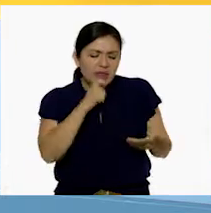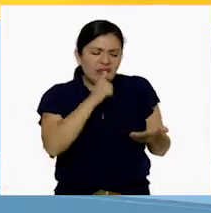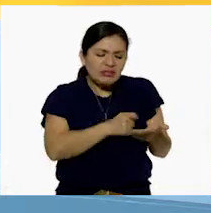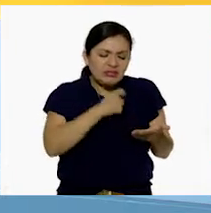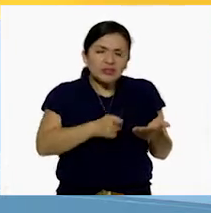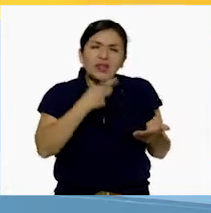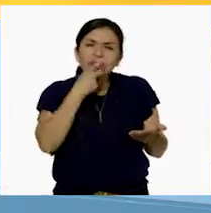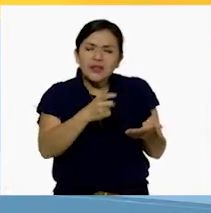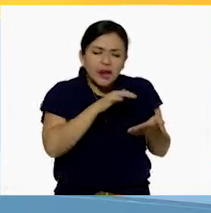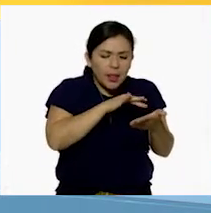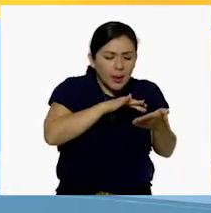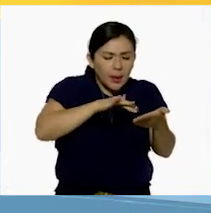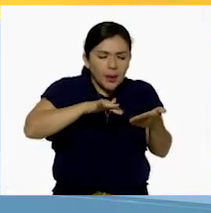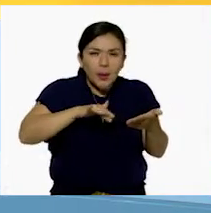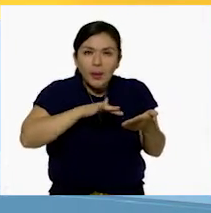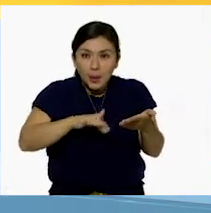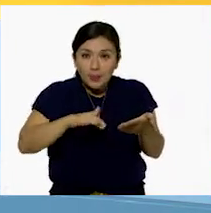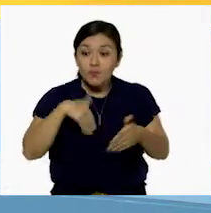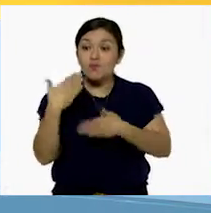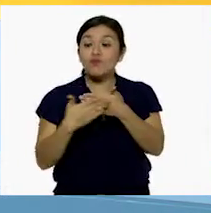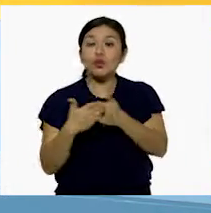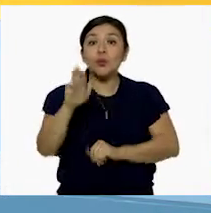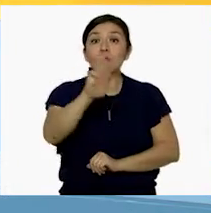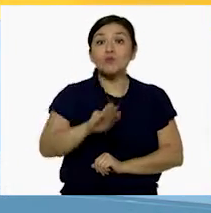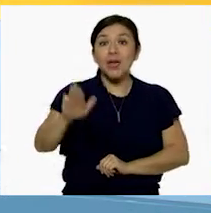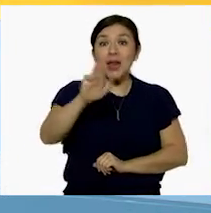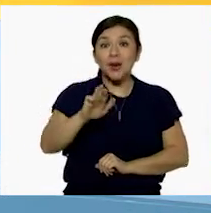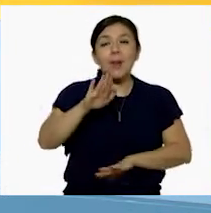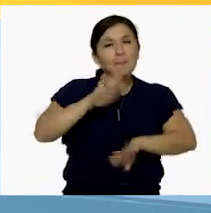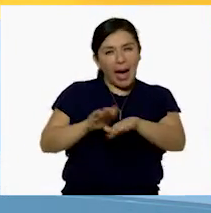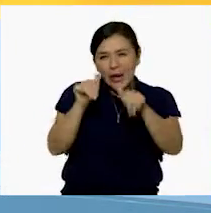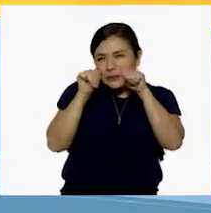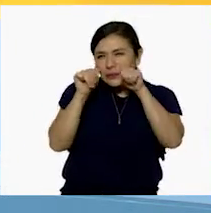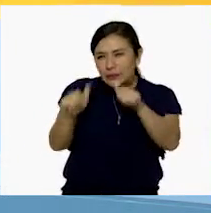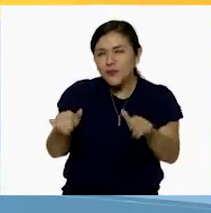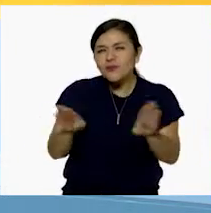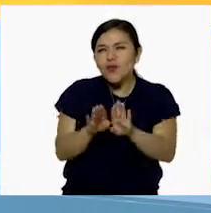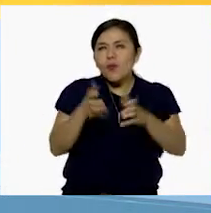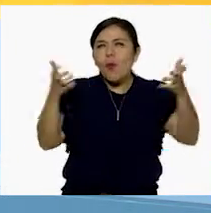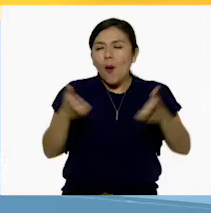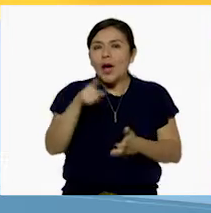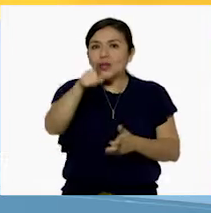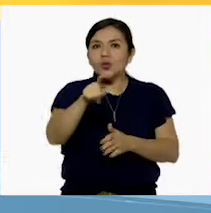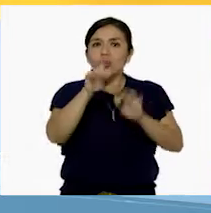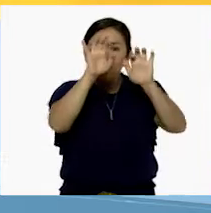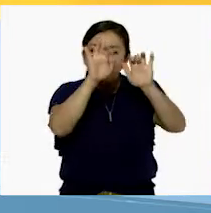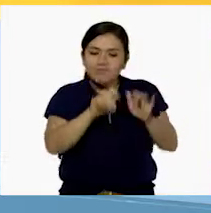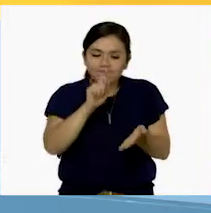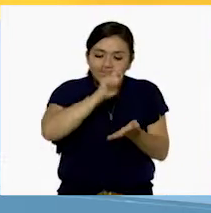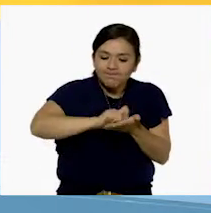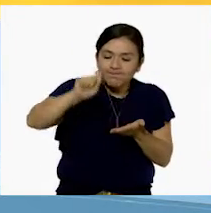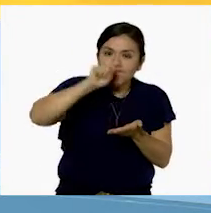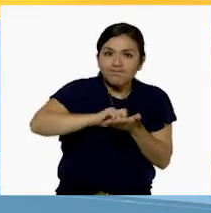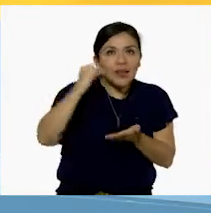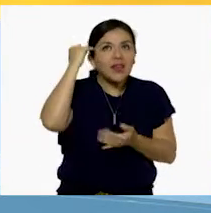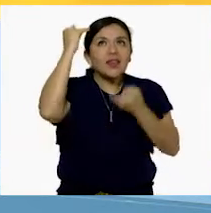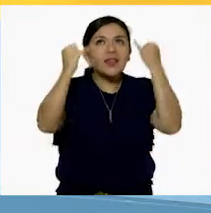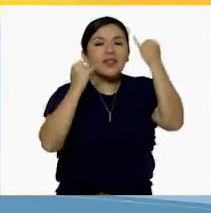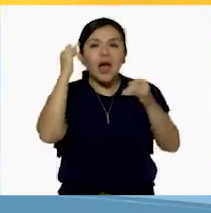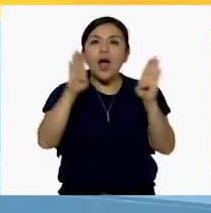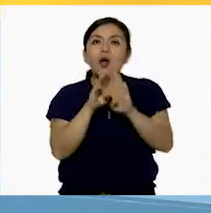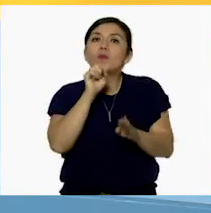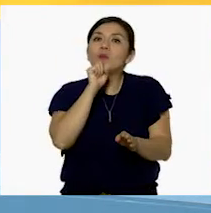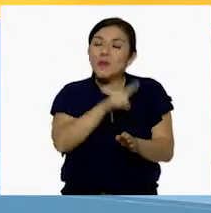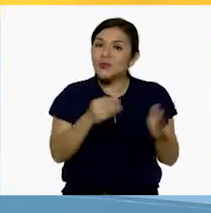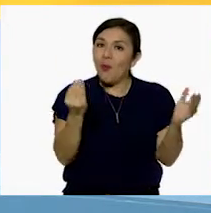lo que leemos, y en la sesión del miércoles nos enfocaremos en la producción de textos escritos, orales de este